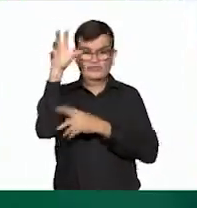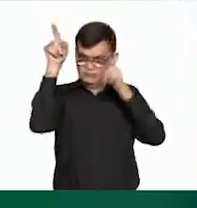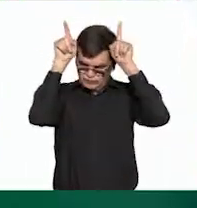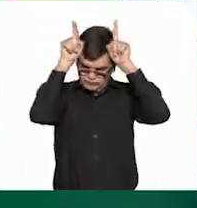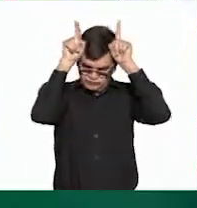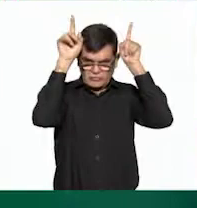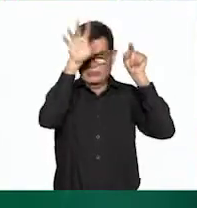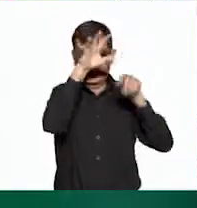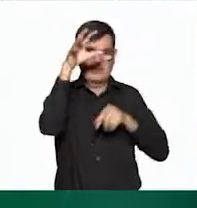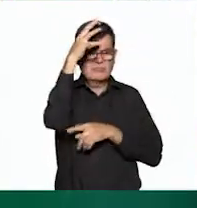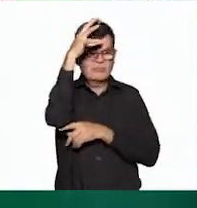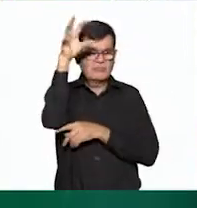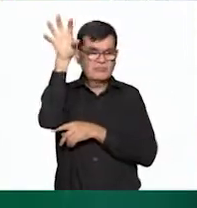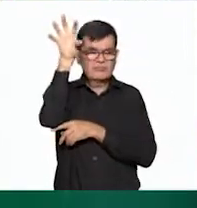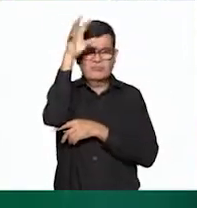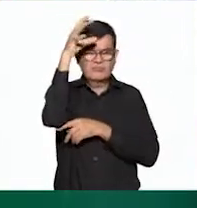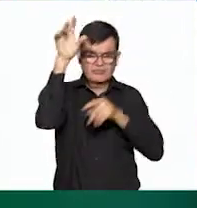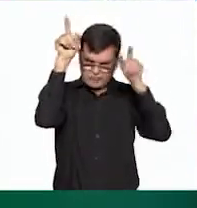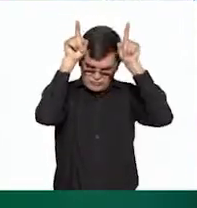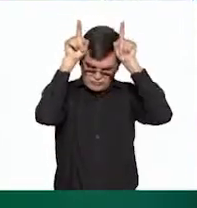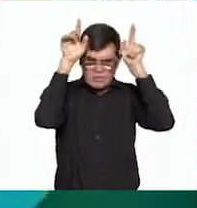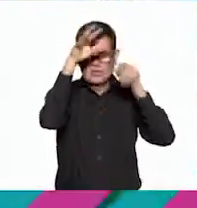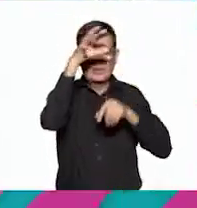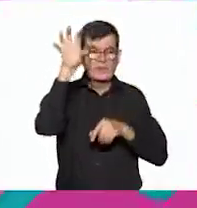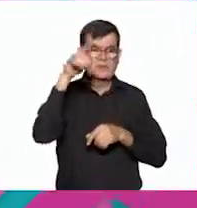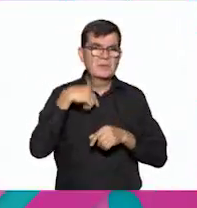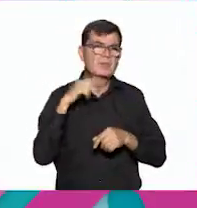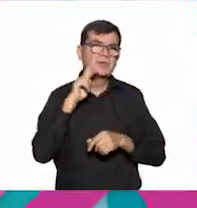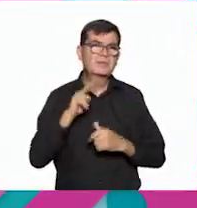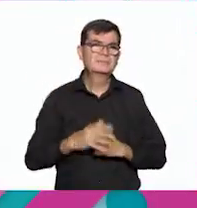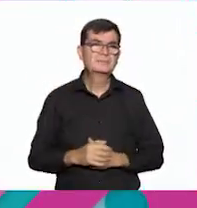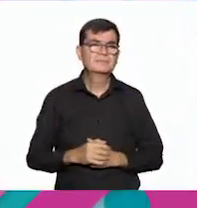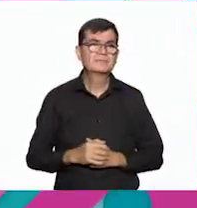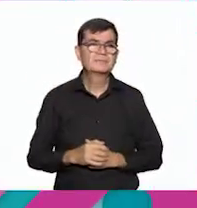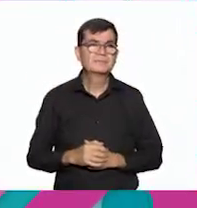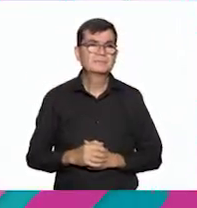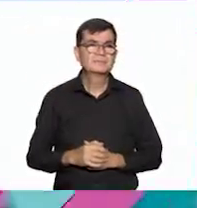tiene un radar! ¡Tenemos que ver esta canción! ¡Sí, vamos a disfrutarla! Vamos a verla.